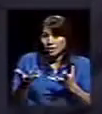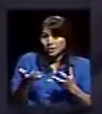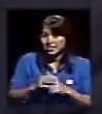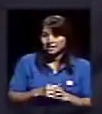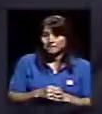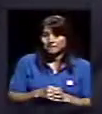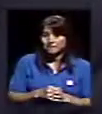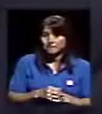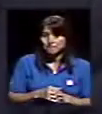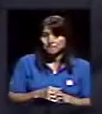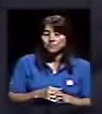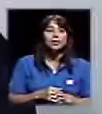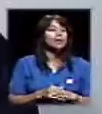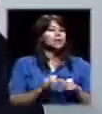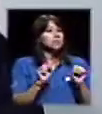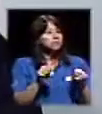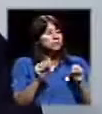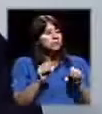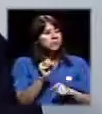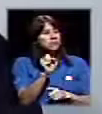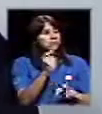ser.